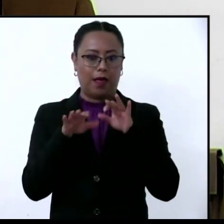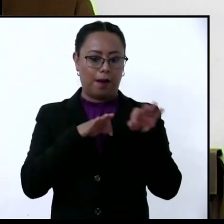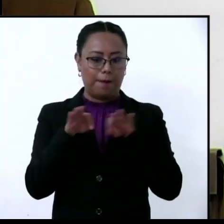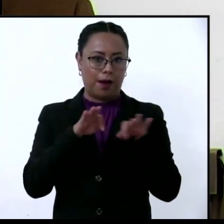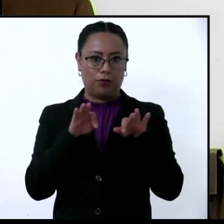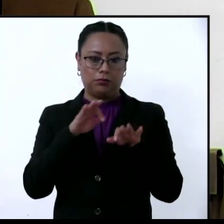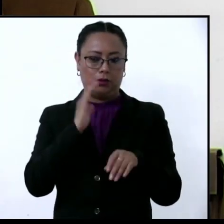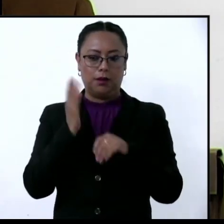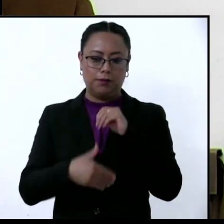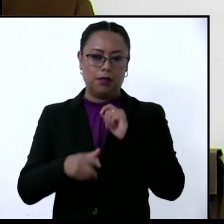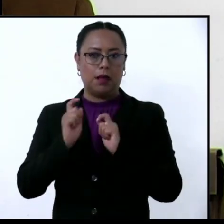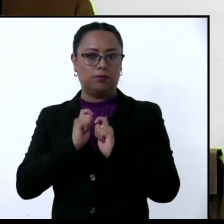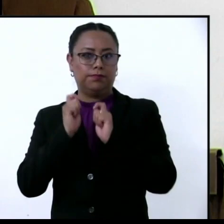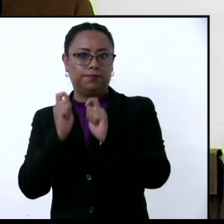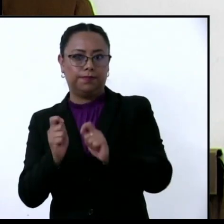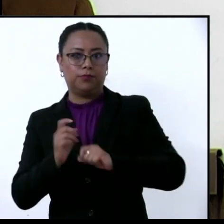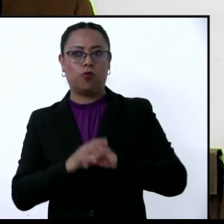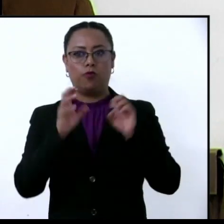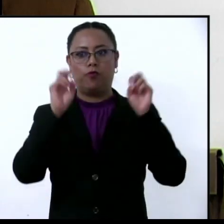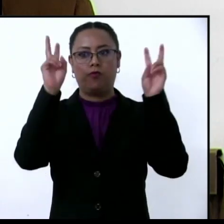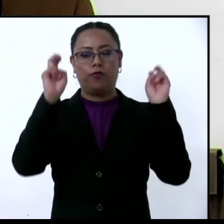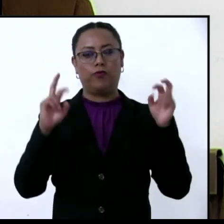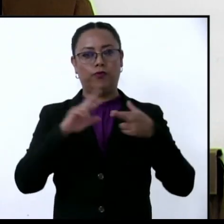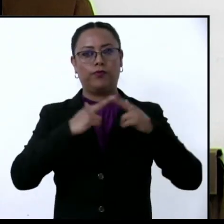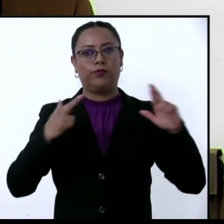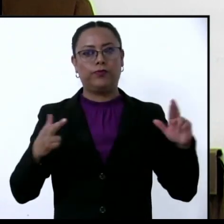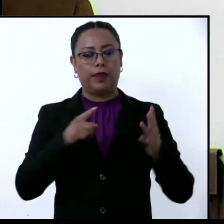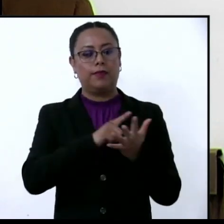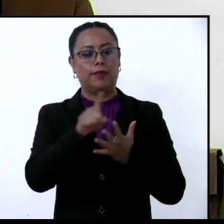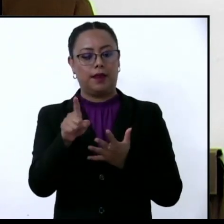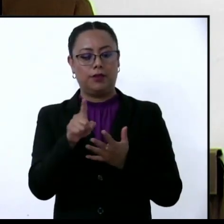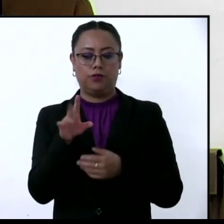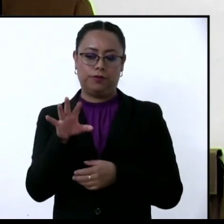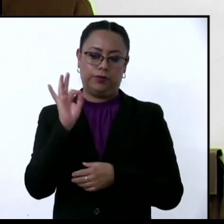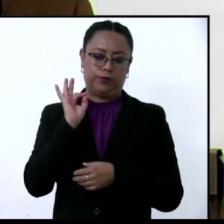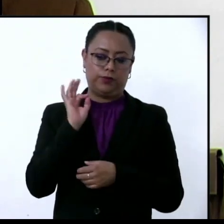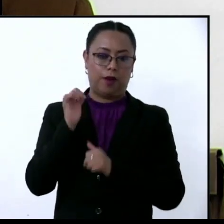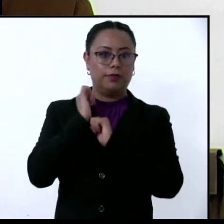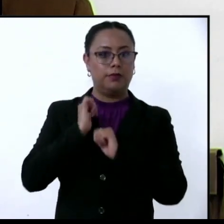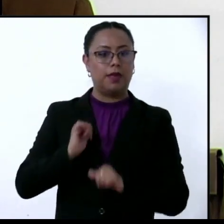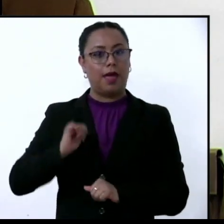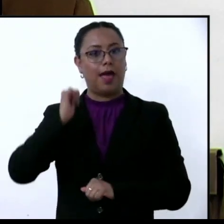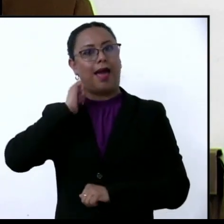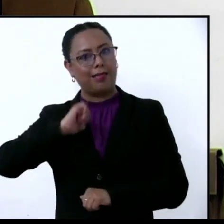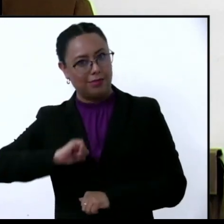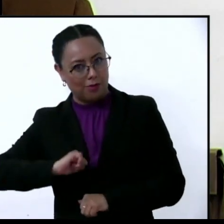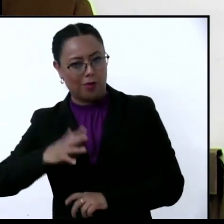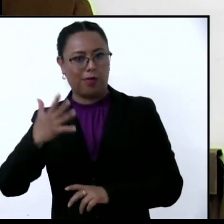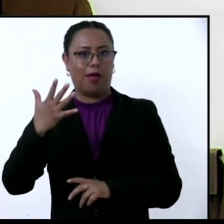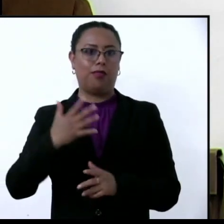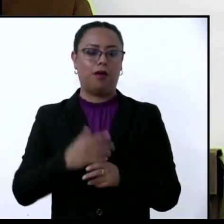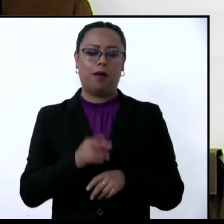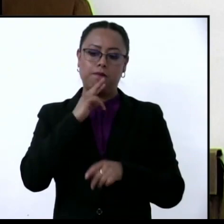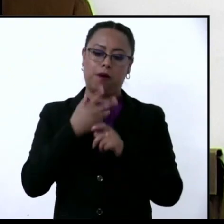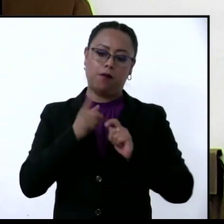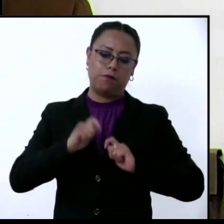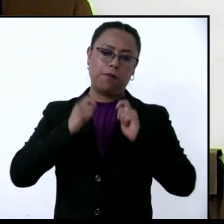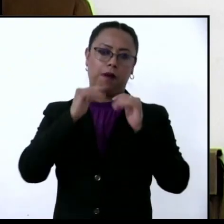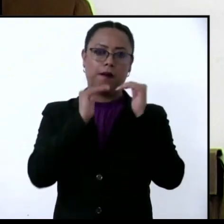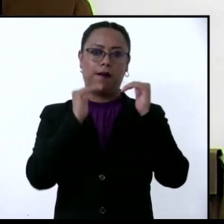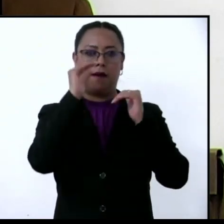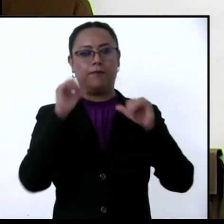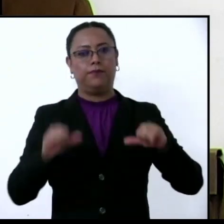laboral o con temas relacionados con derecho de preferencia, antigüedad o ascenso en sus actividades. De